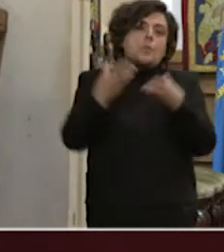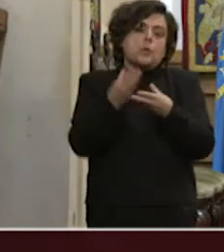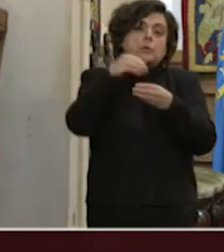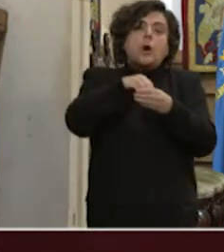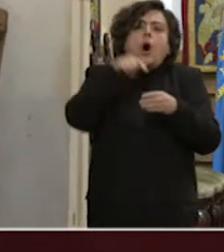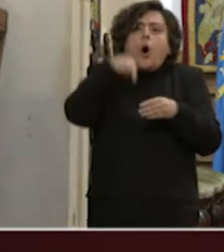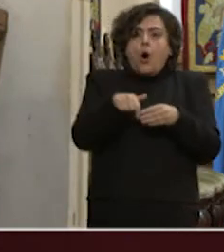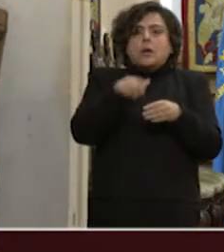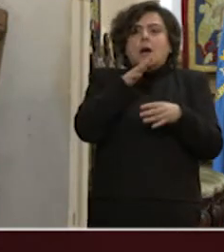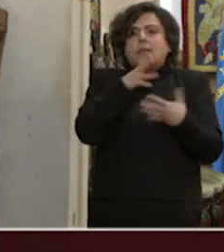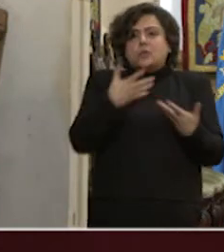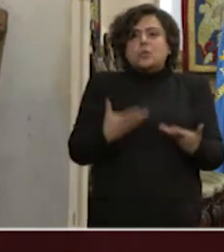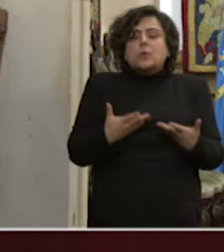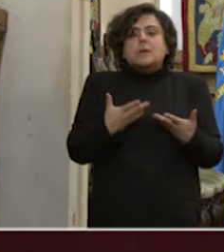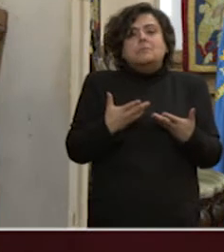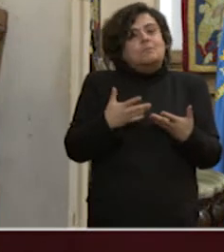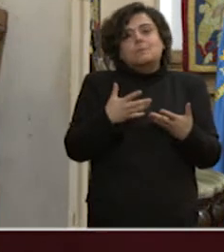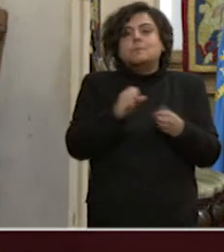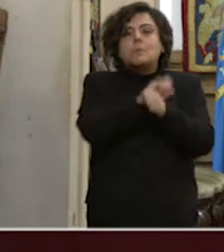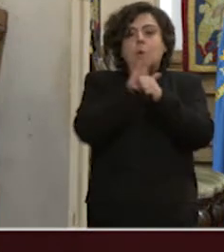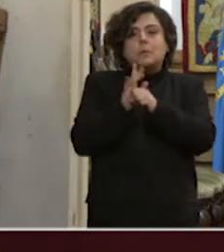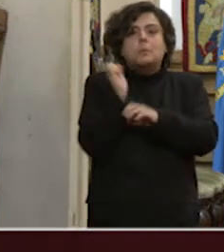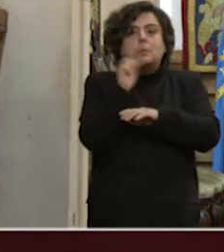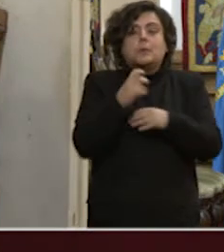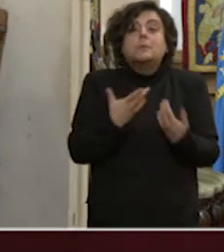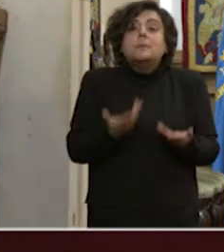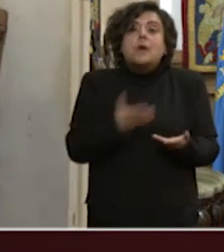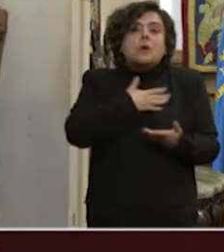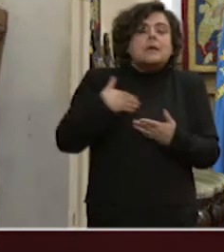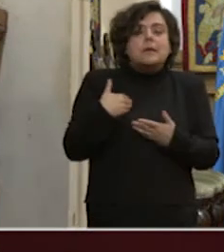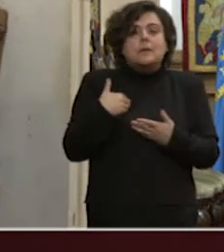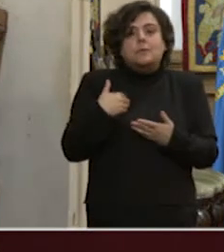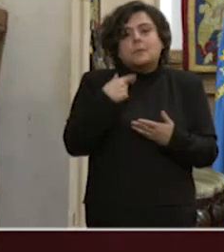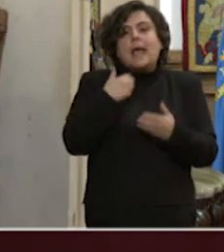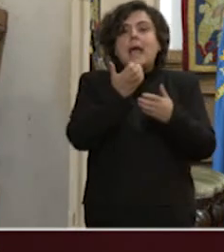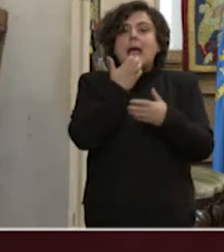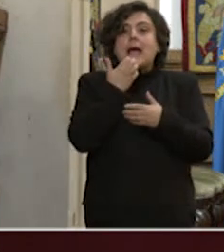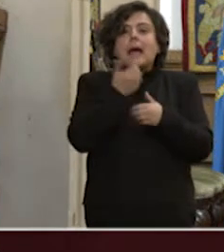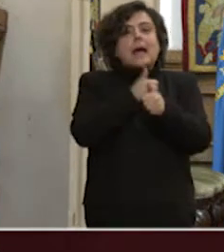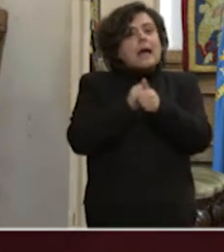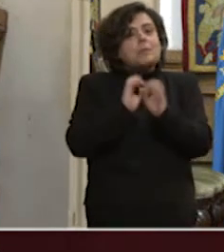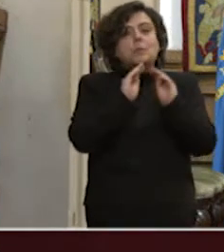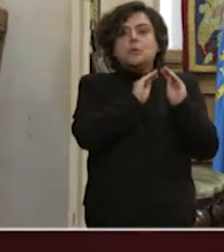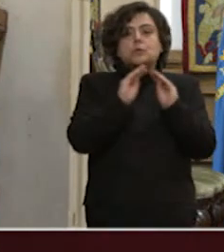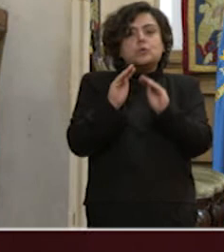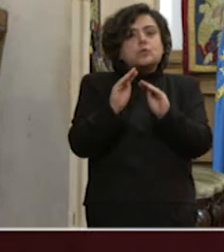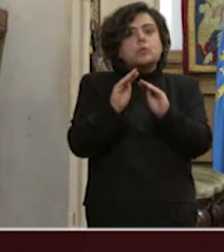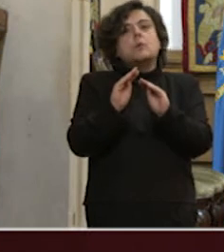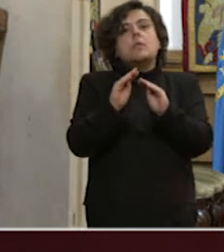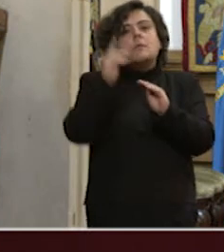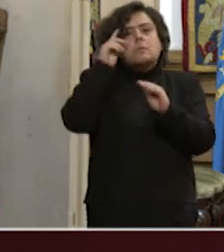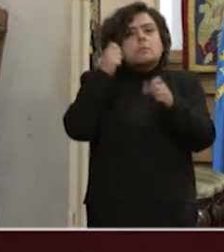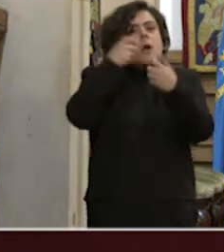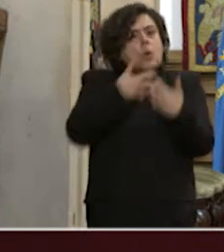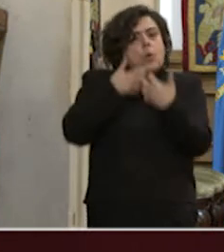acorralada hoy como está por esta funesta pandemia. Es mi deseo que este ejemplo de tenacidad y generosidad cale